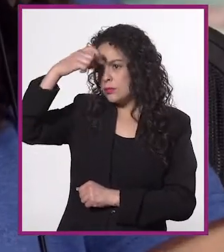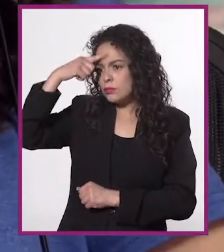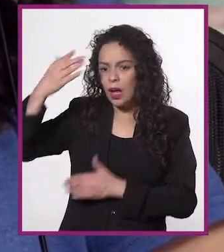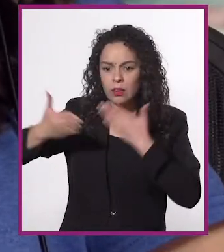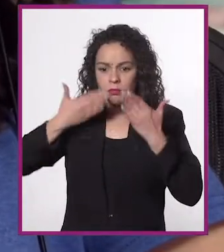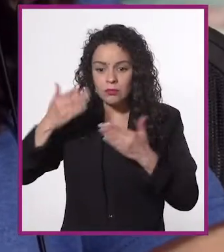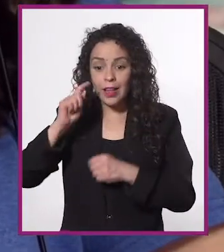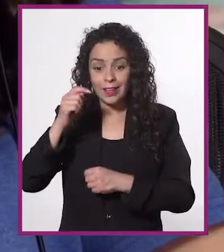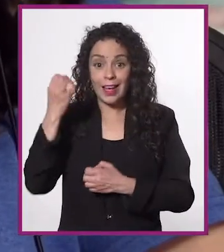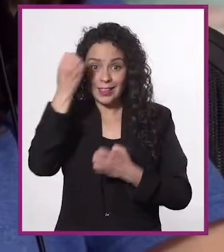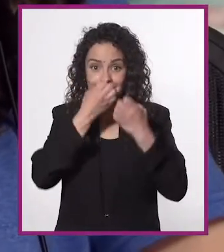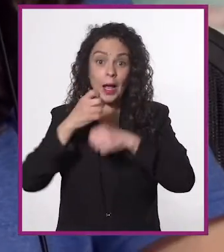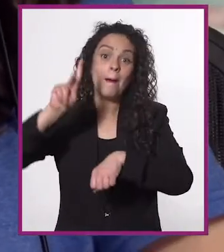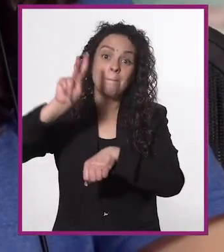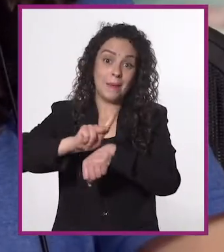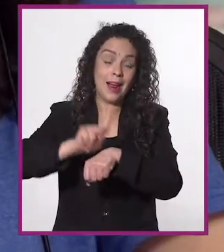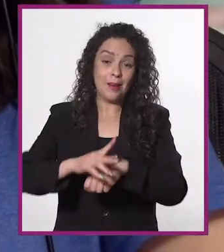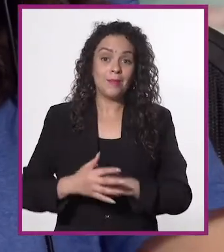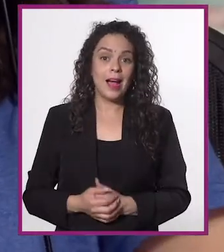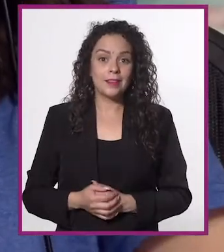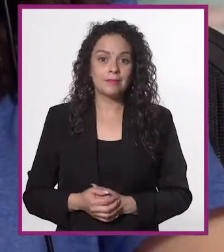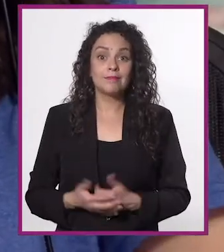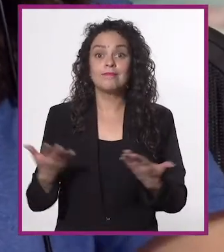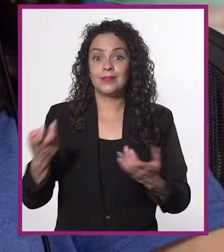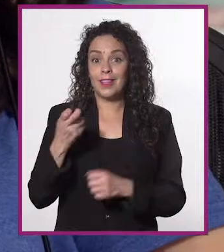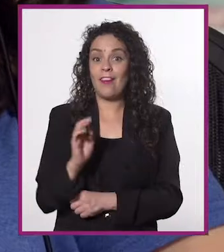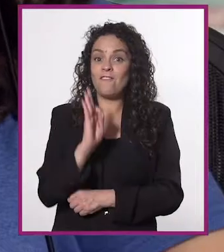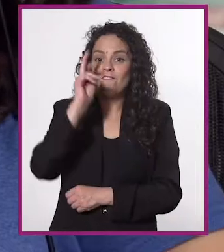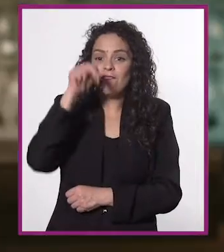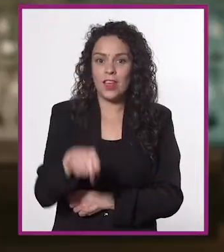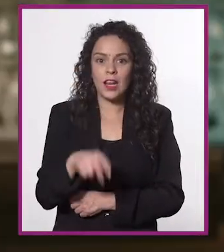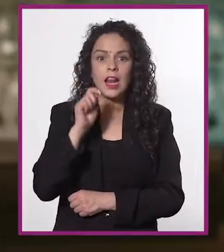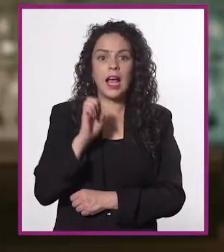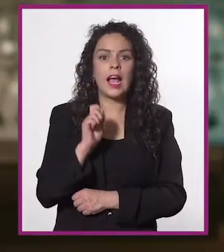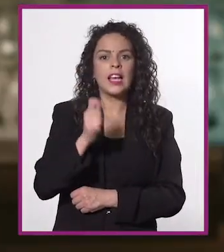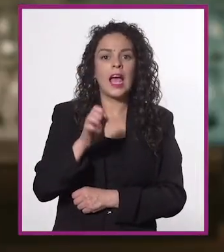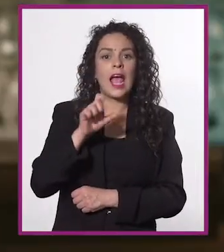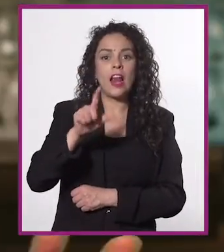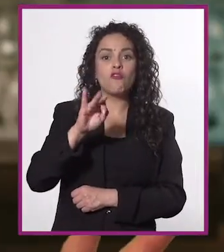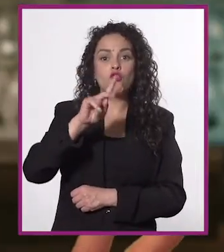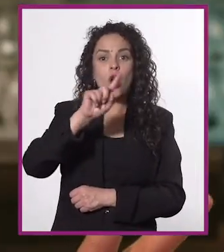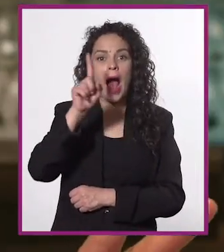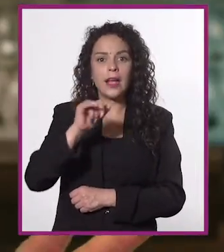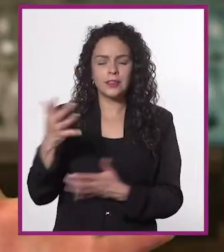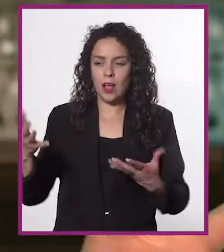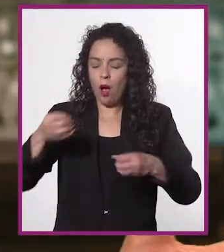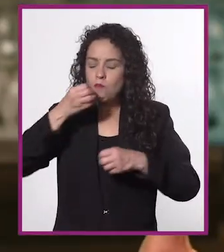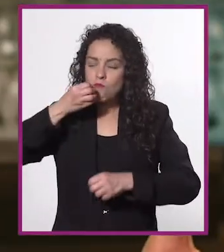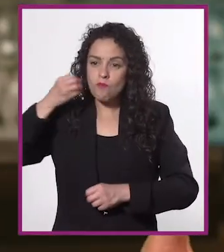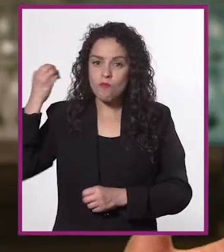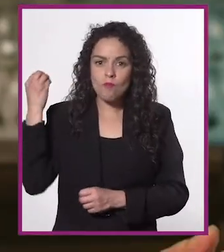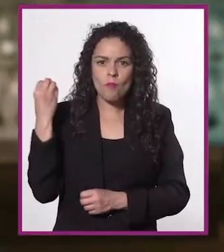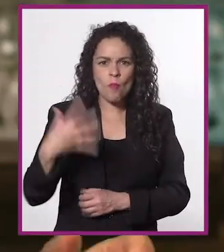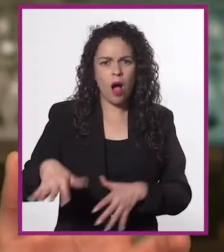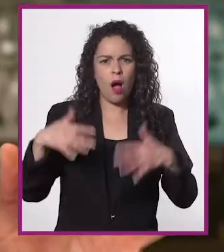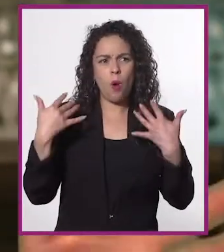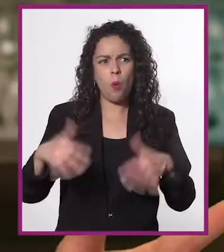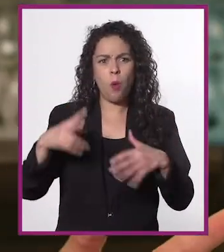sobre tu experiencia estudiando para hacer el examen de la prepa. Y llega a su fin el fugaz,